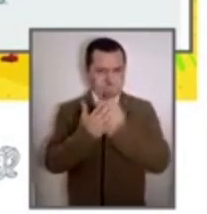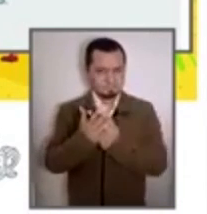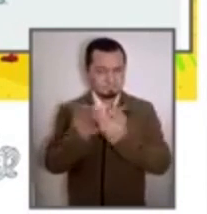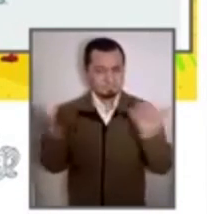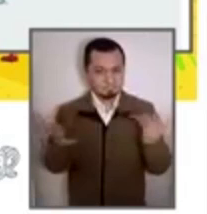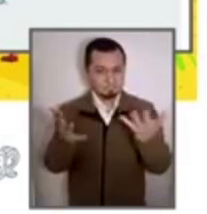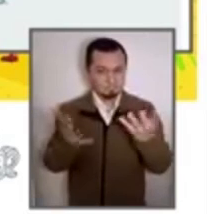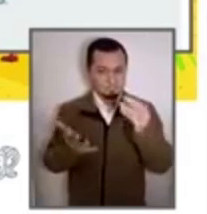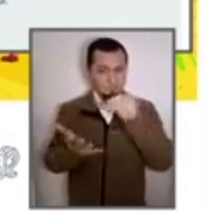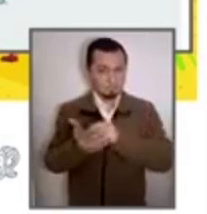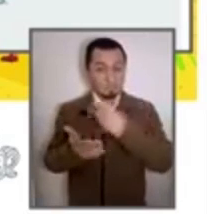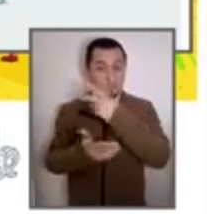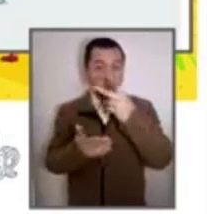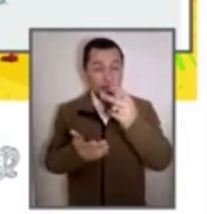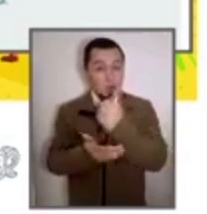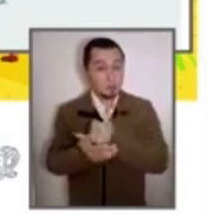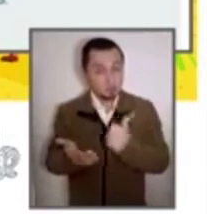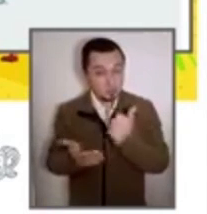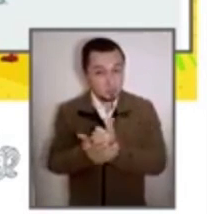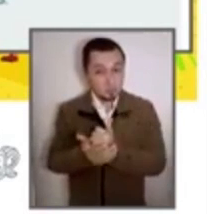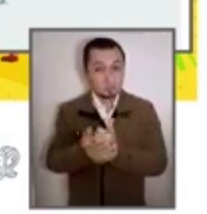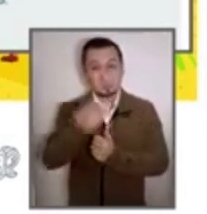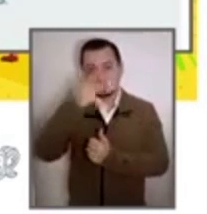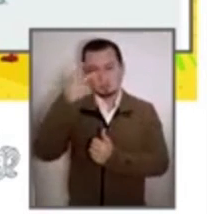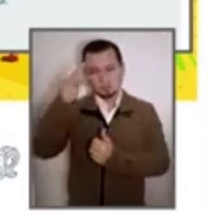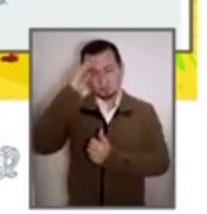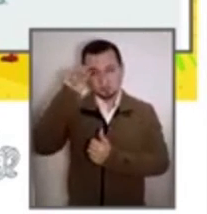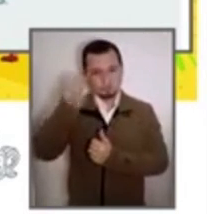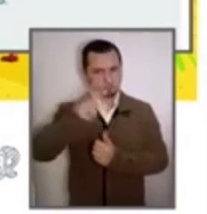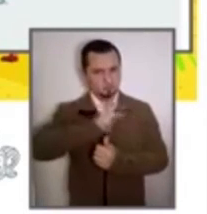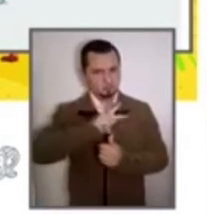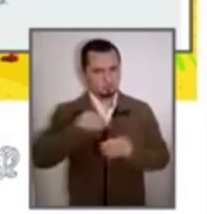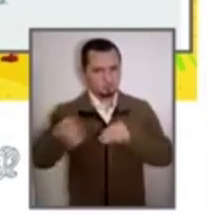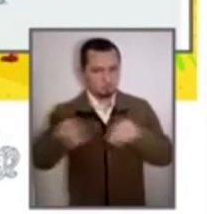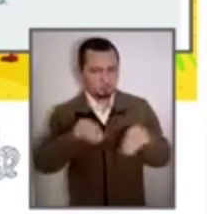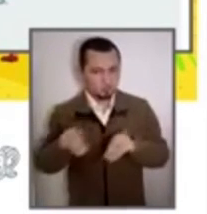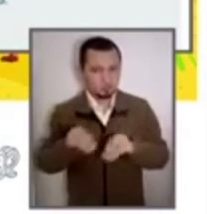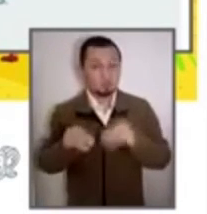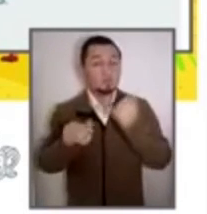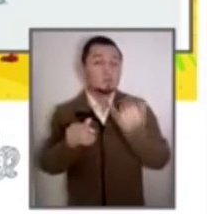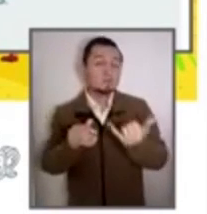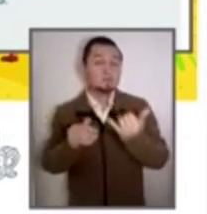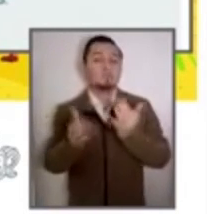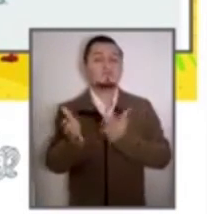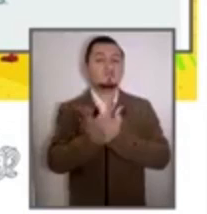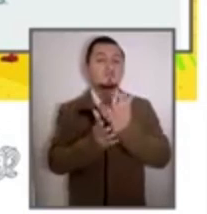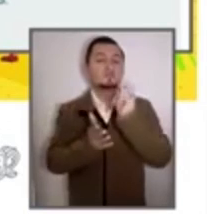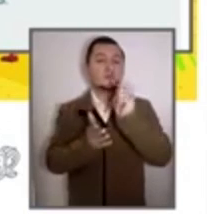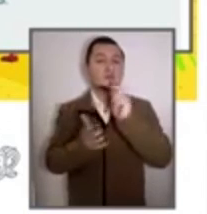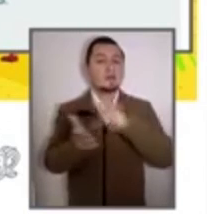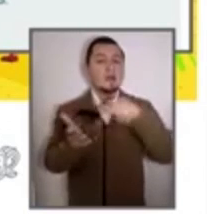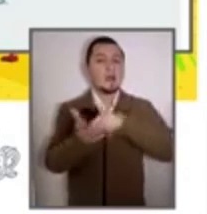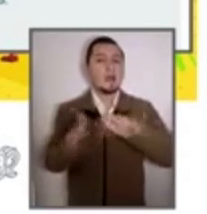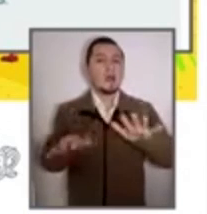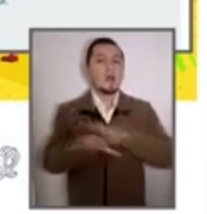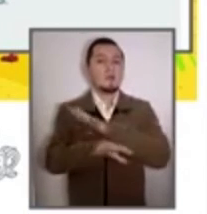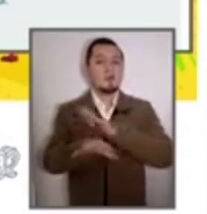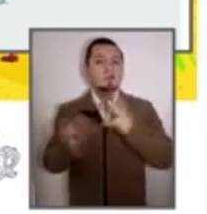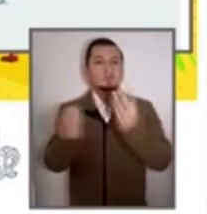del territorio, de la ciudad, de los sistemas de movilidad y de las acciones ante el cambio climático.